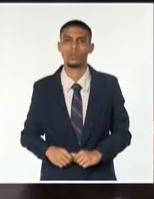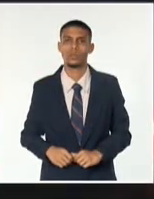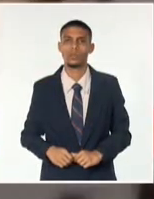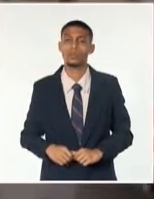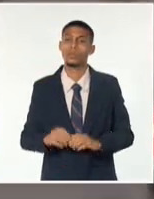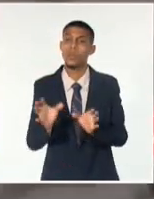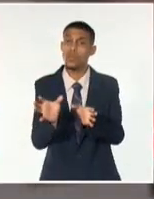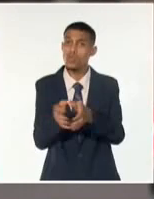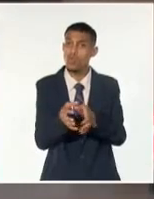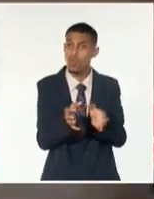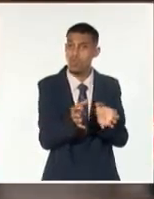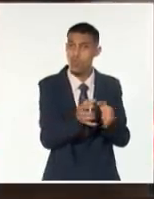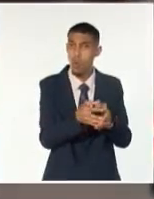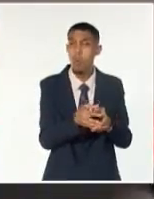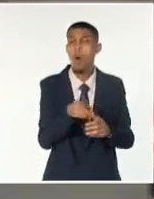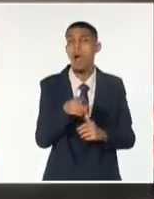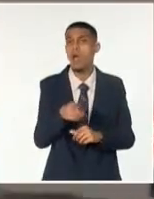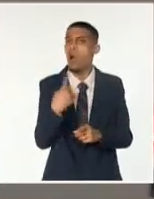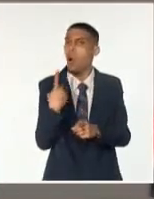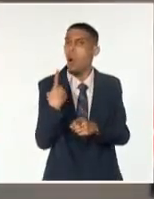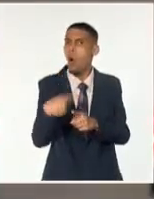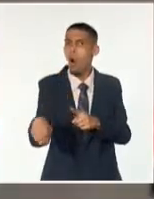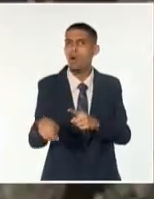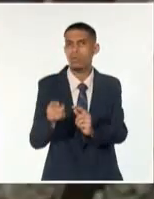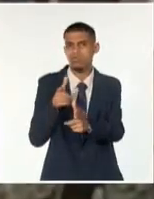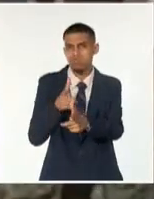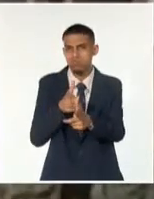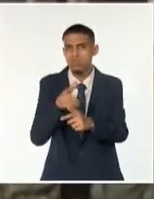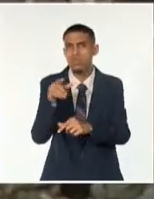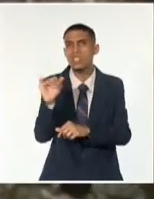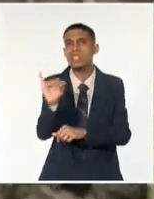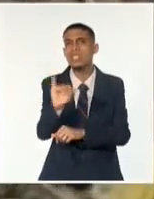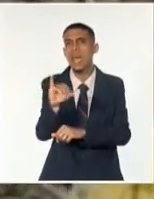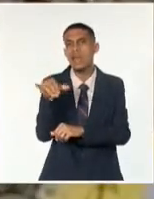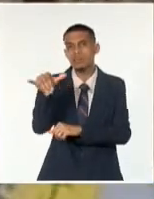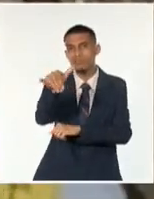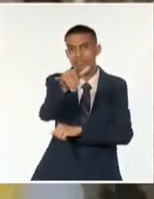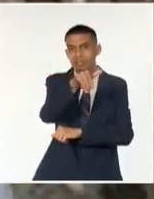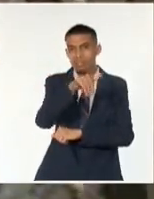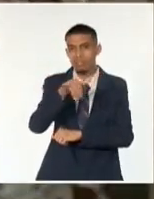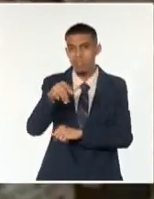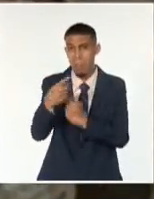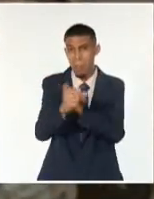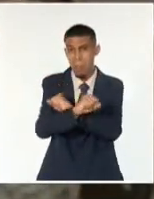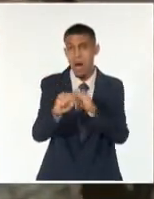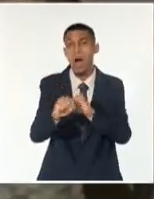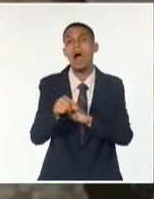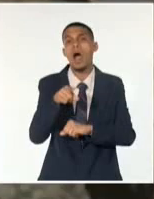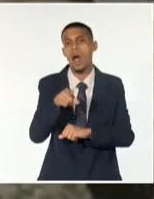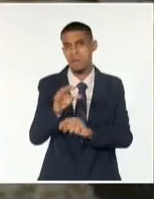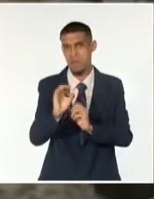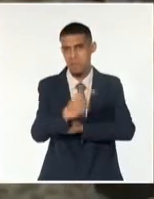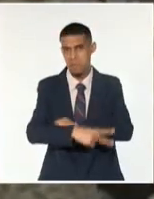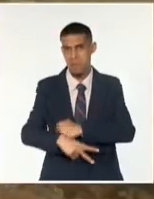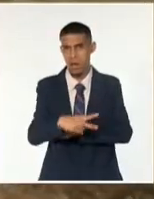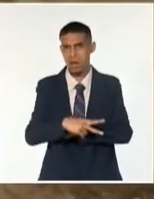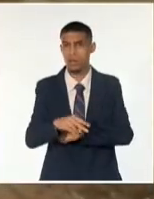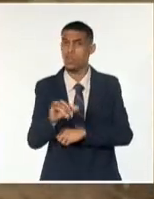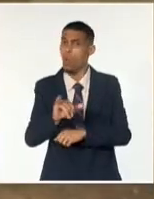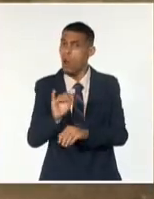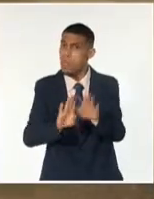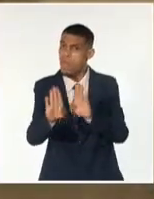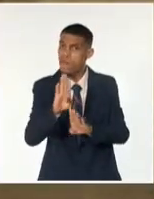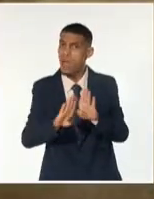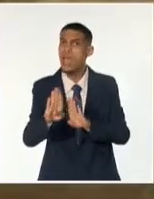grupos radicales lanzaron otro ataque con 6 drones contra los funerales de las víctimas y la defensa antiaérea